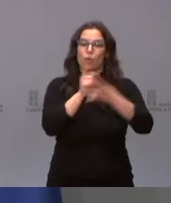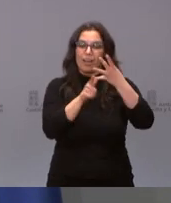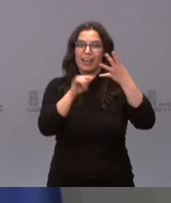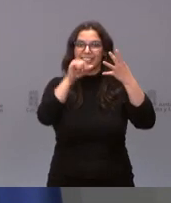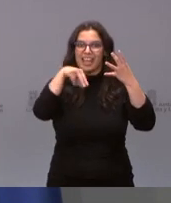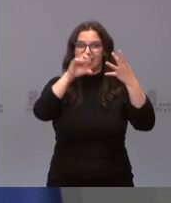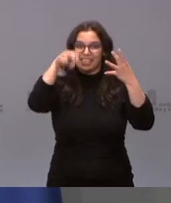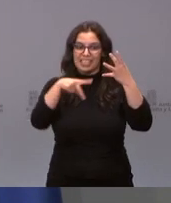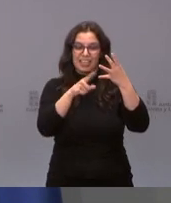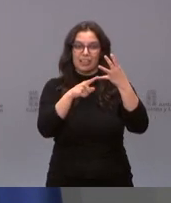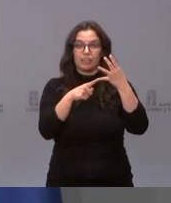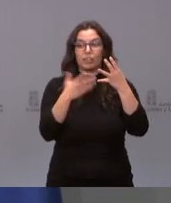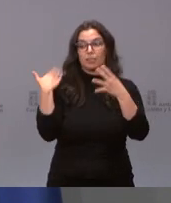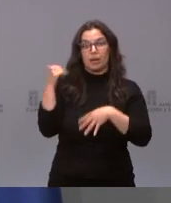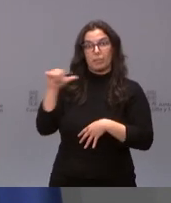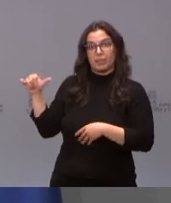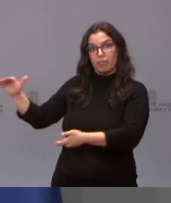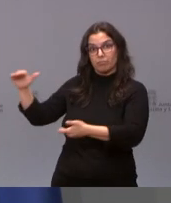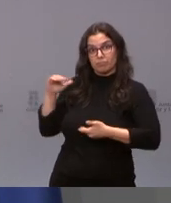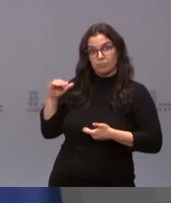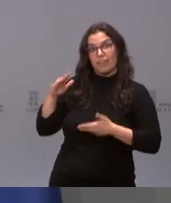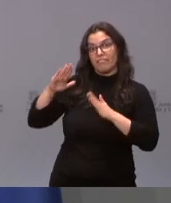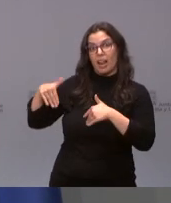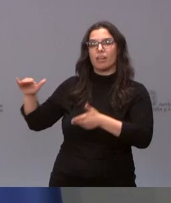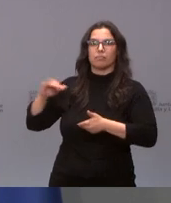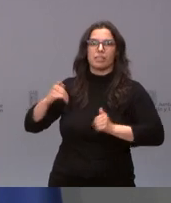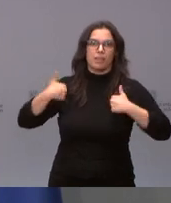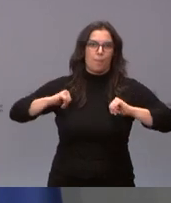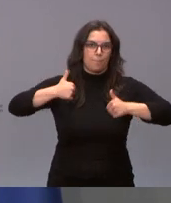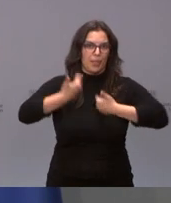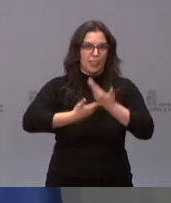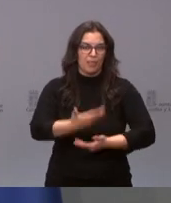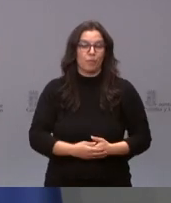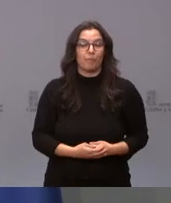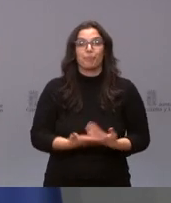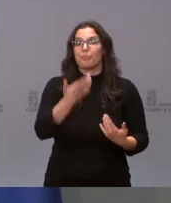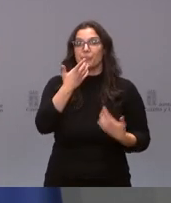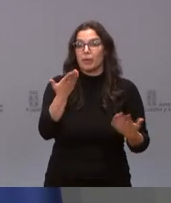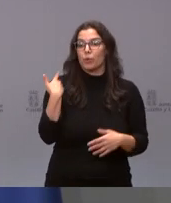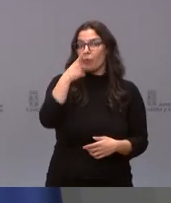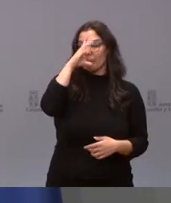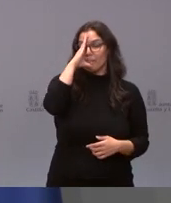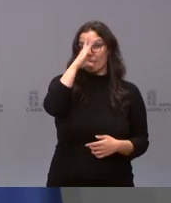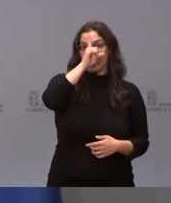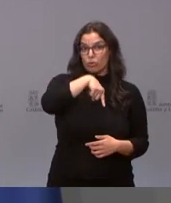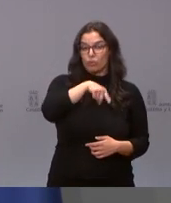que nos llegó a finales de la semana pasada un ejemplo de esto es que en el mes de febrero administramos